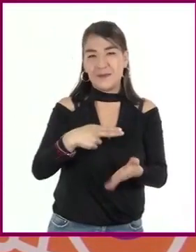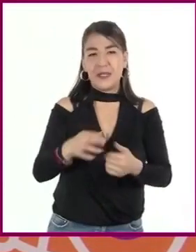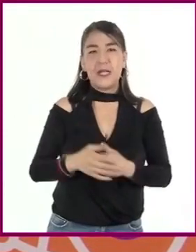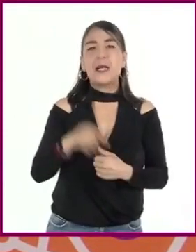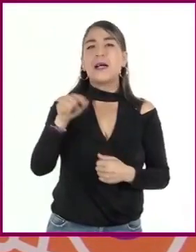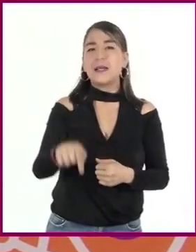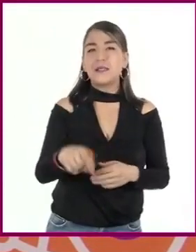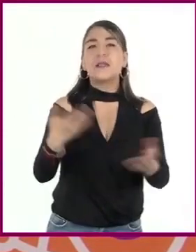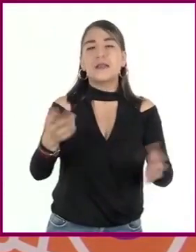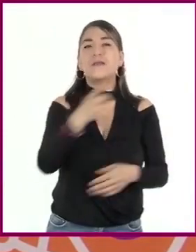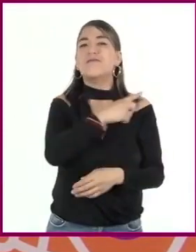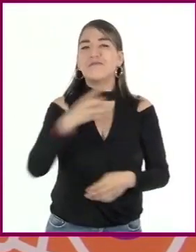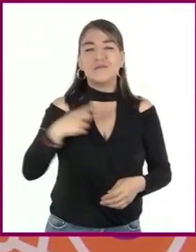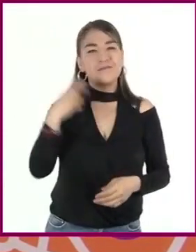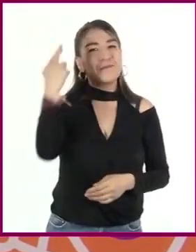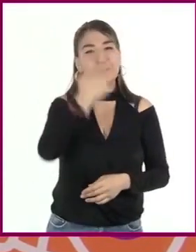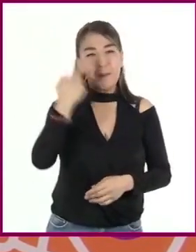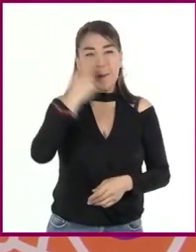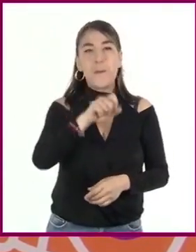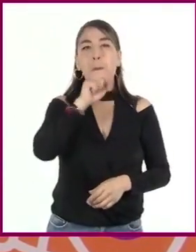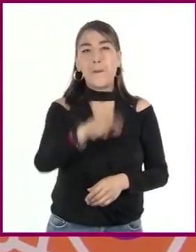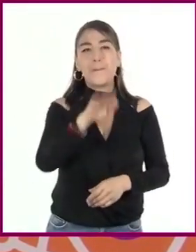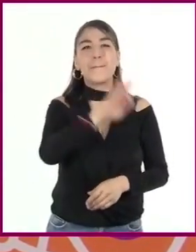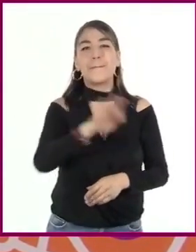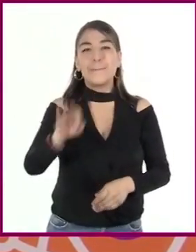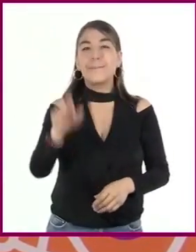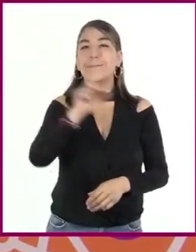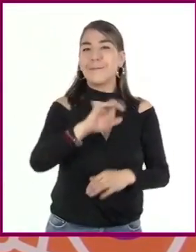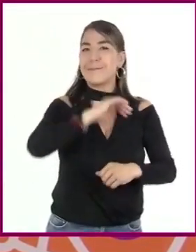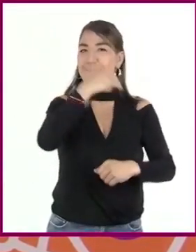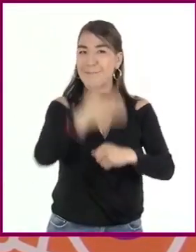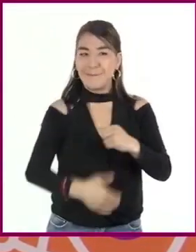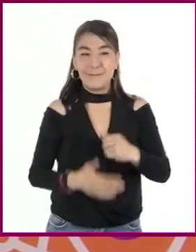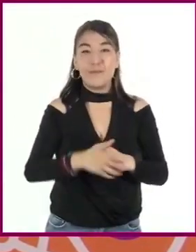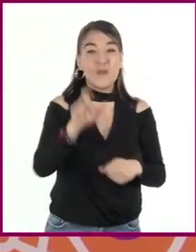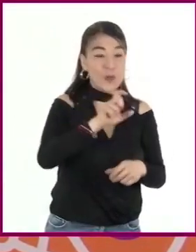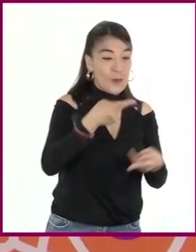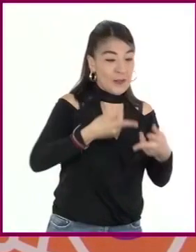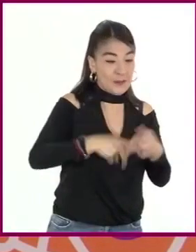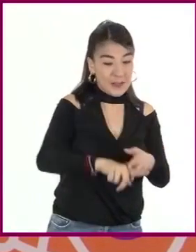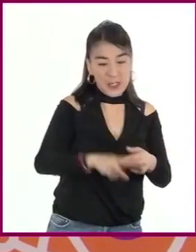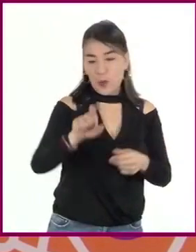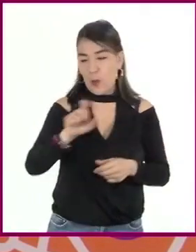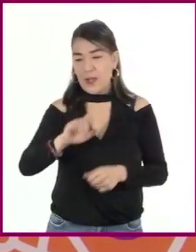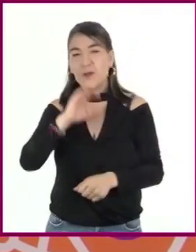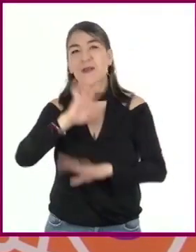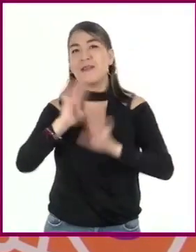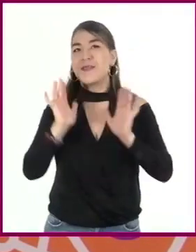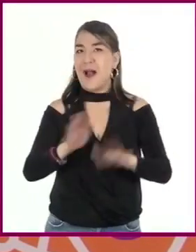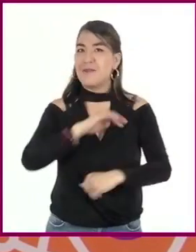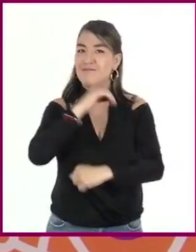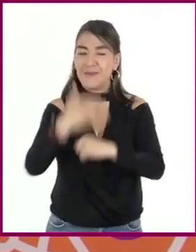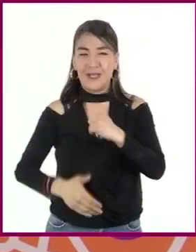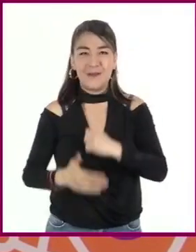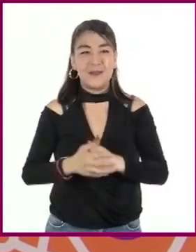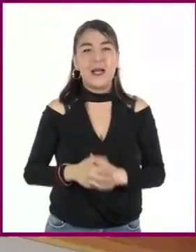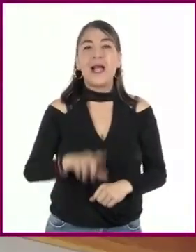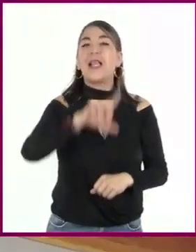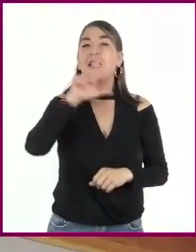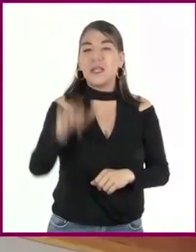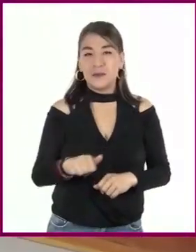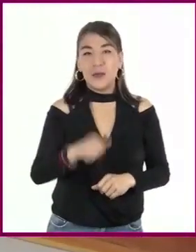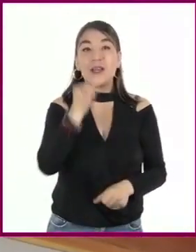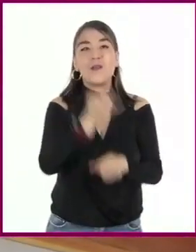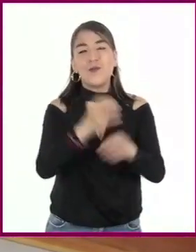este sentido hay que revisar también la vigencia del documento. Cuándo comienza y cuándo vence. Después,